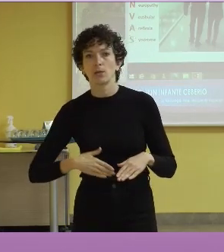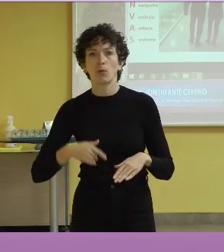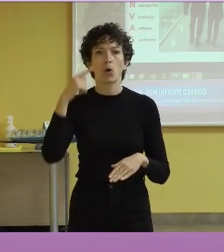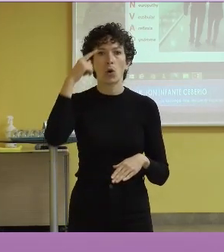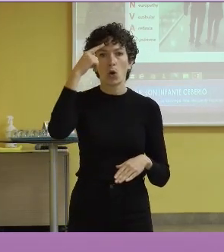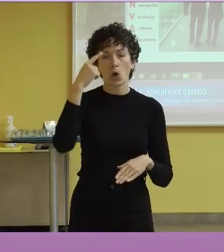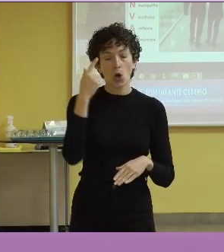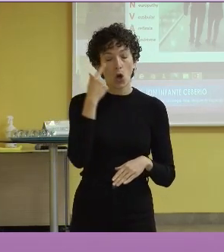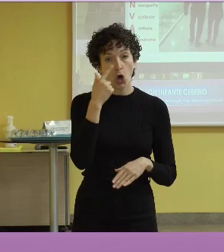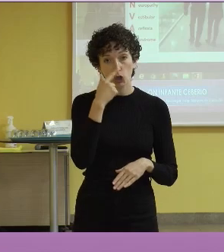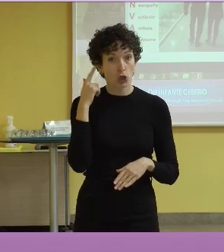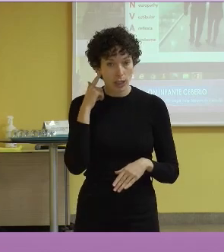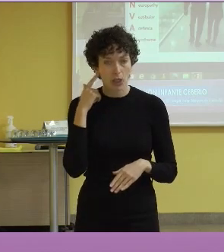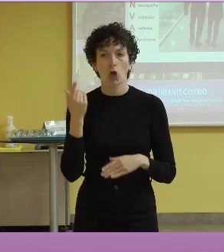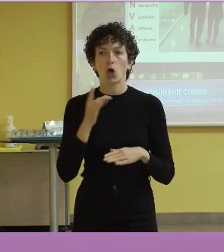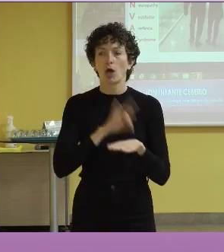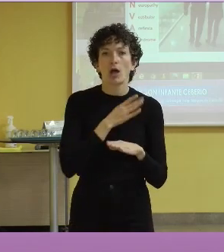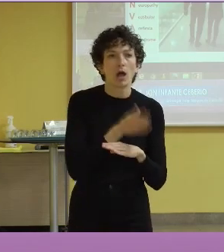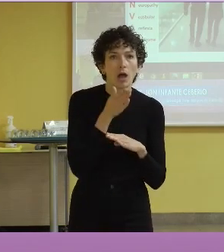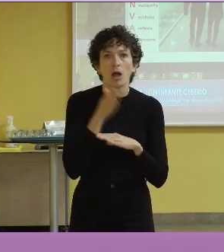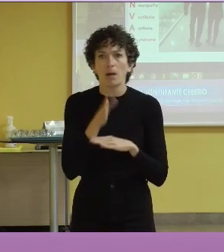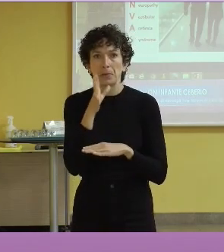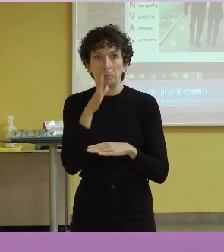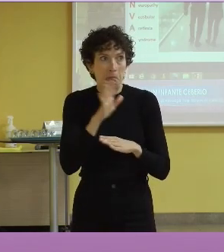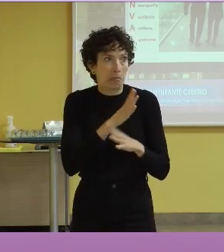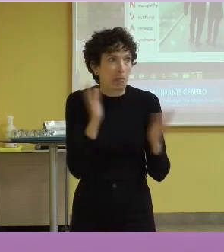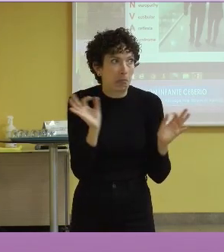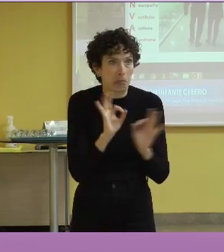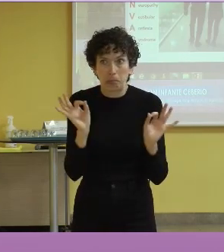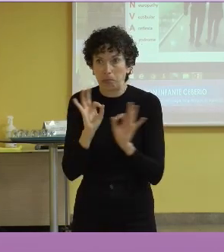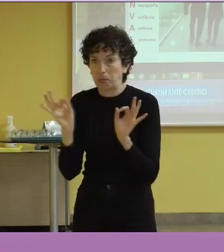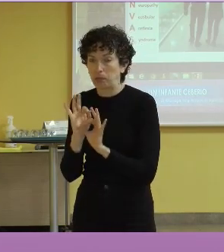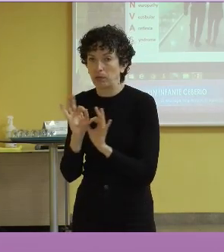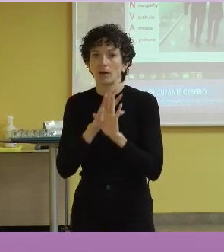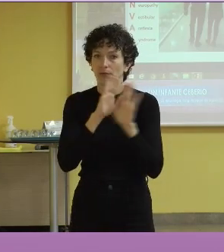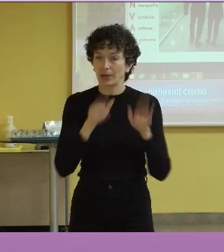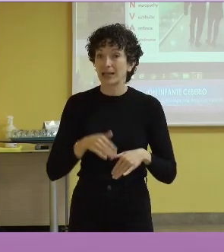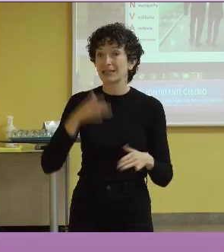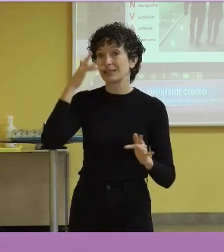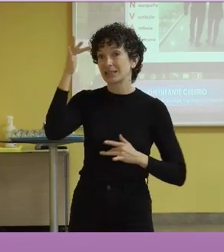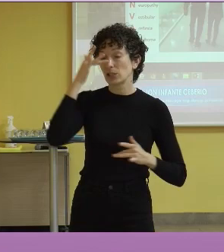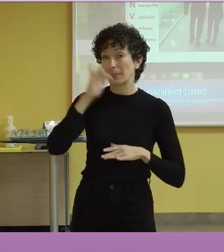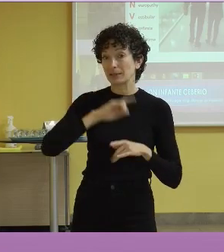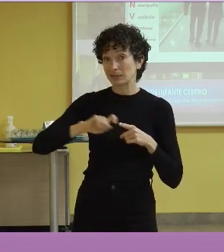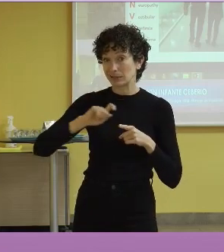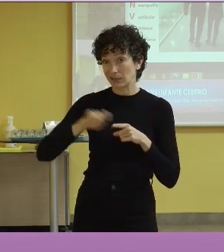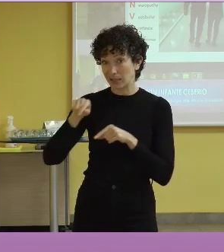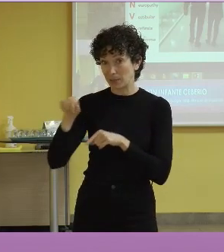no sé qué, y que no se ha encontrado causa y se ha visto que es uno de los síntomas característicos de este tipo